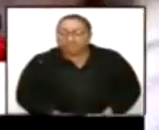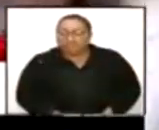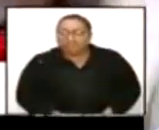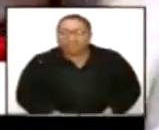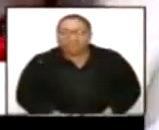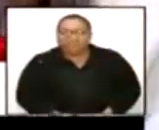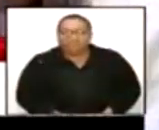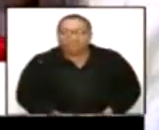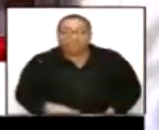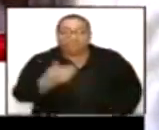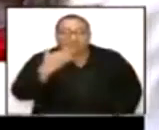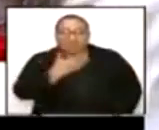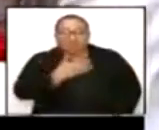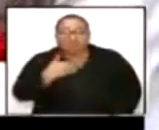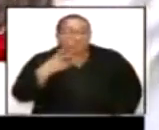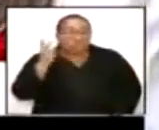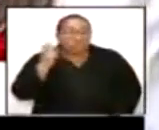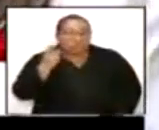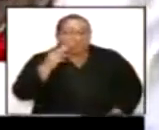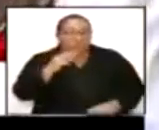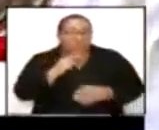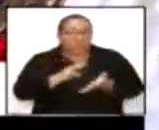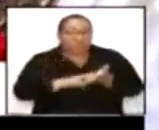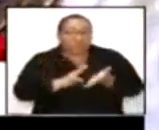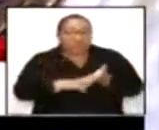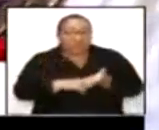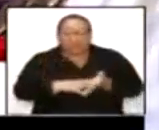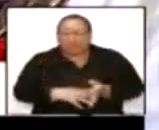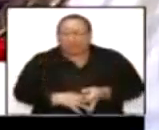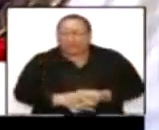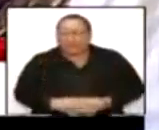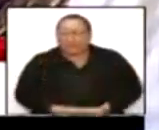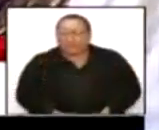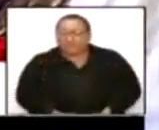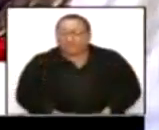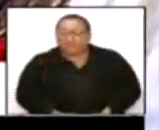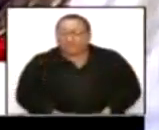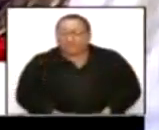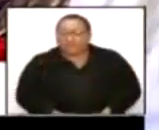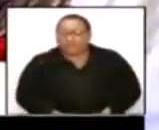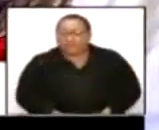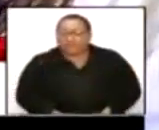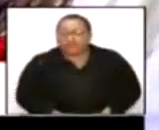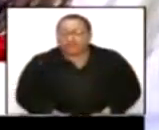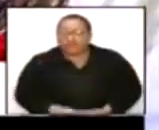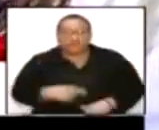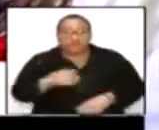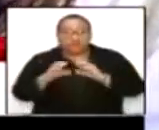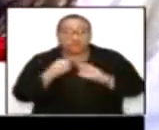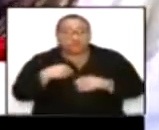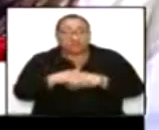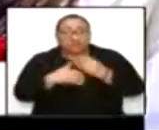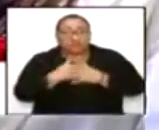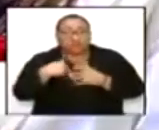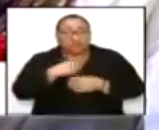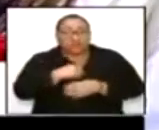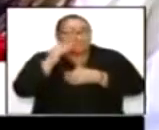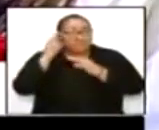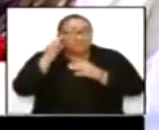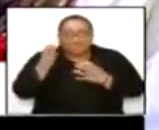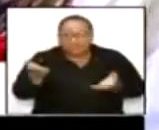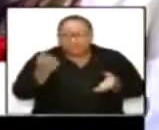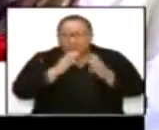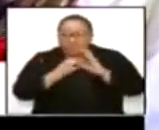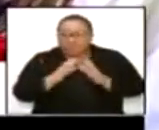Presidente, hemos escuchado a la representante de la Defensoría del Pueblo y no ha hecho sino comunicar lo que ya todos sabemos en sus